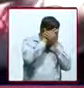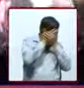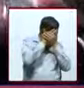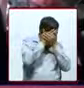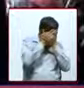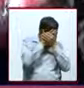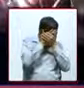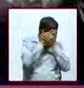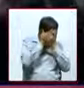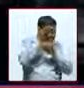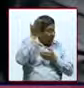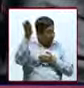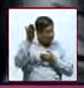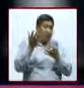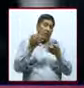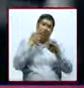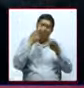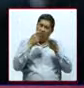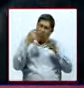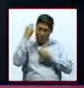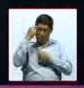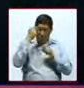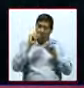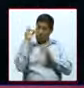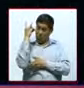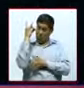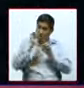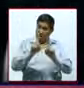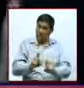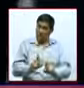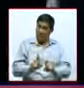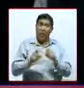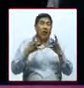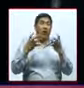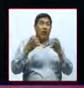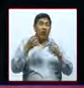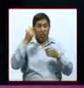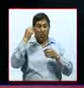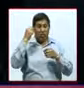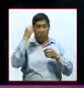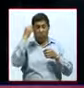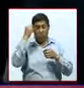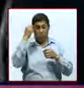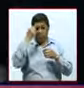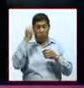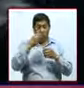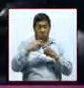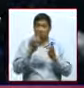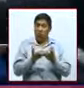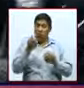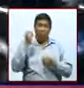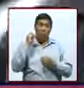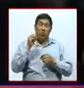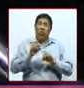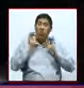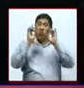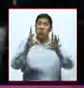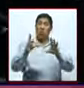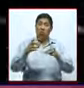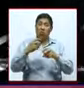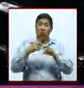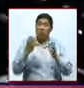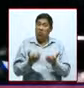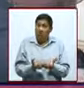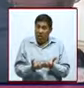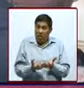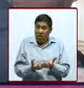estos señores son los que quieren gobernar Bolivia. Quieren gobernar con pedradas, con sangre, con odio entre los bolivianos. Yo